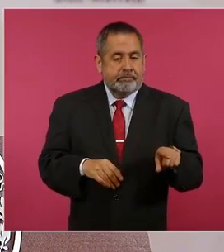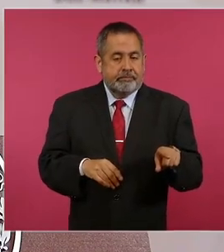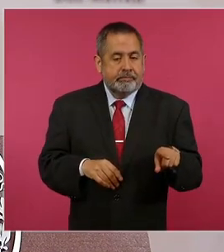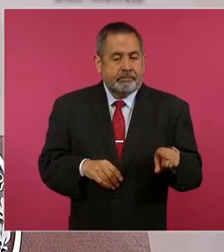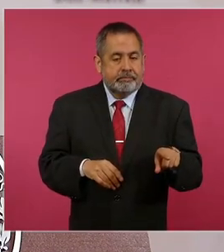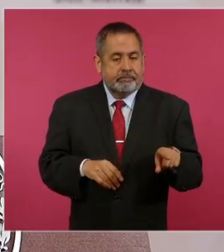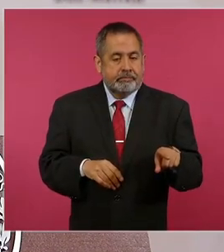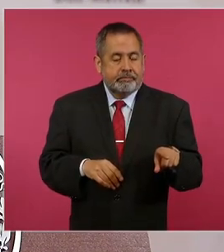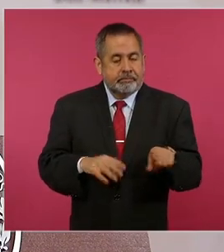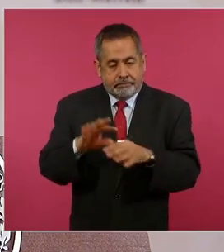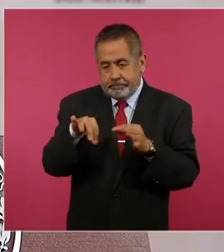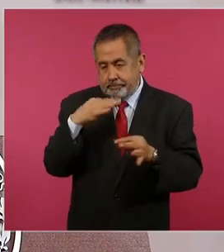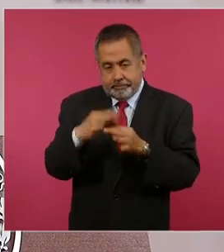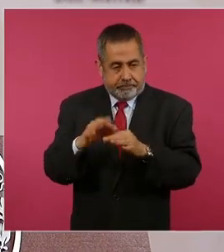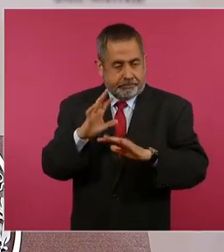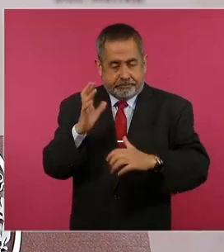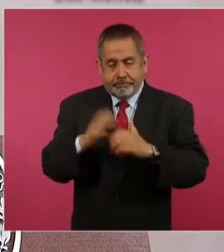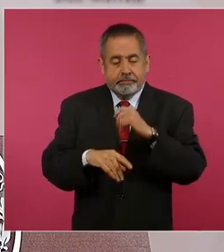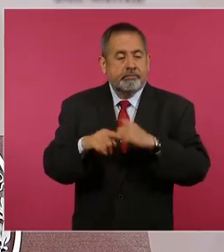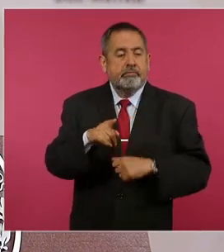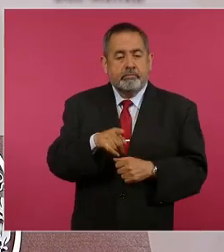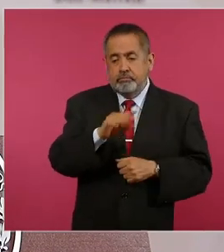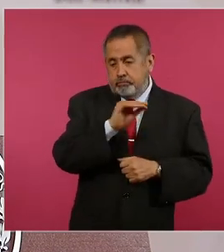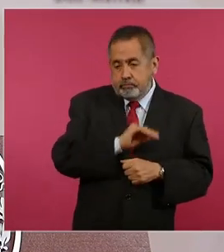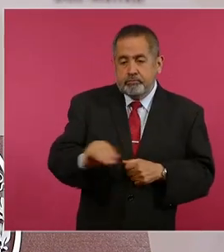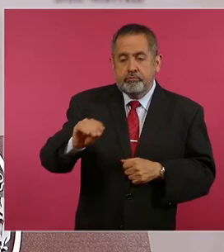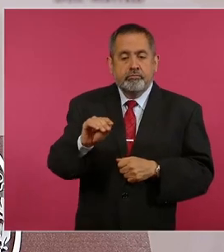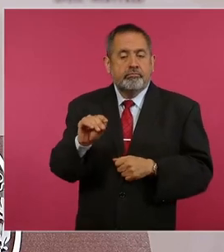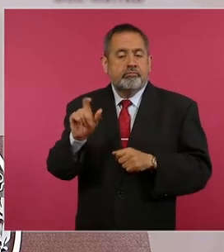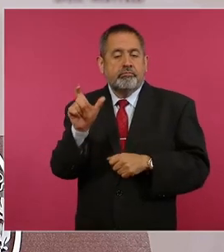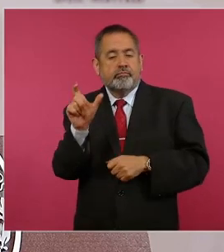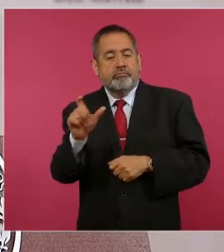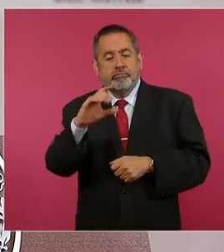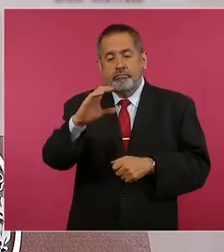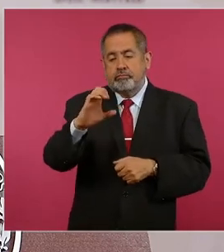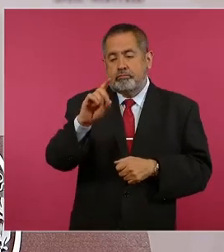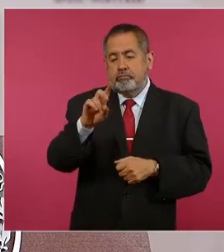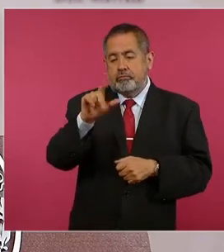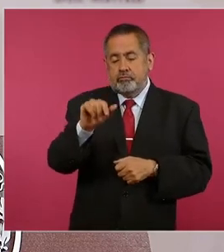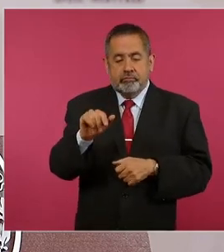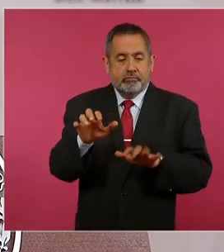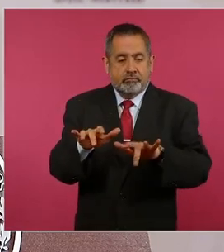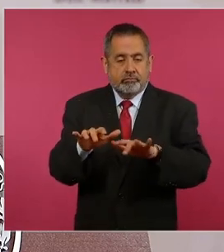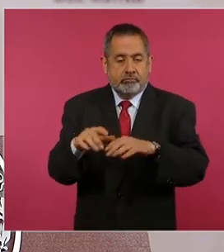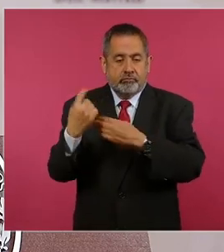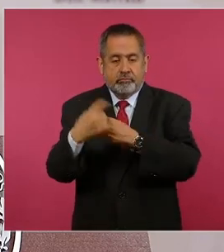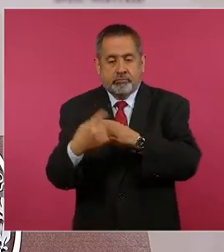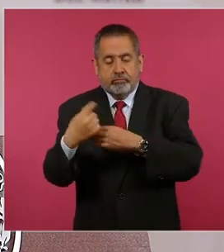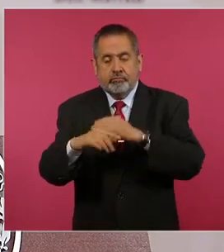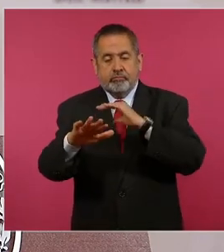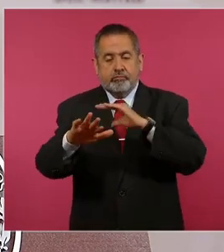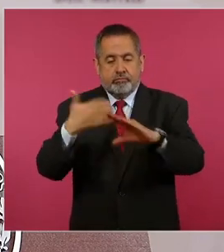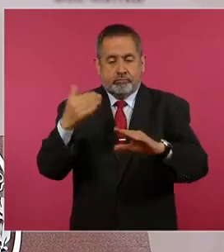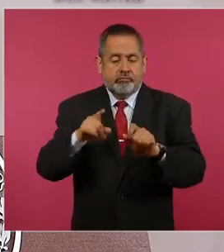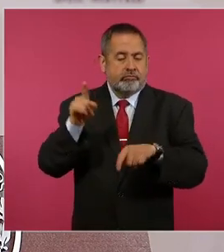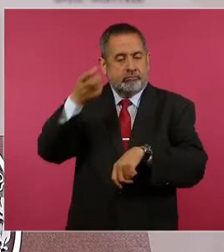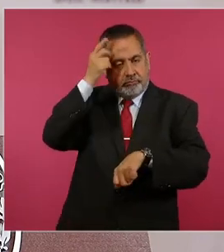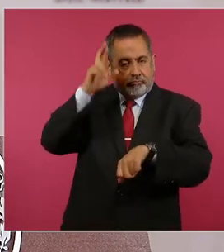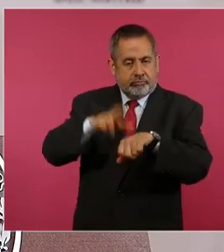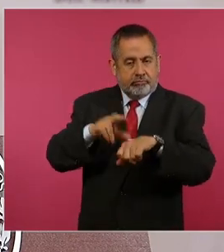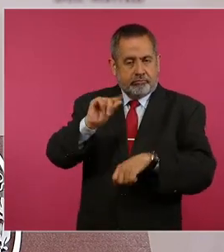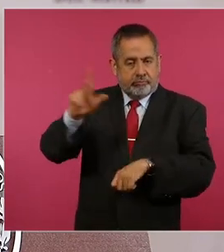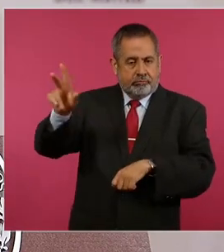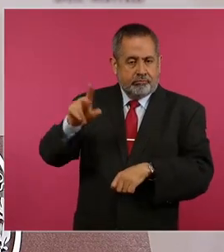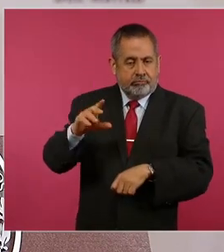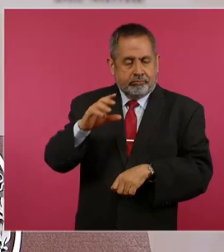que ya están titulados, podrán obtener su cédula profesional electrónica ante la Dirección General de Profesiones a